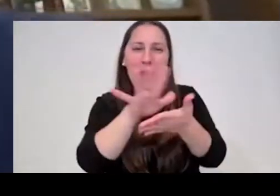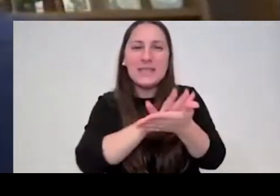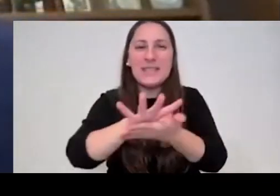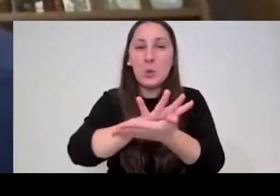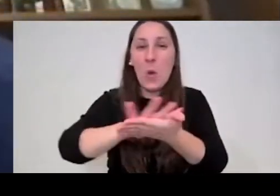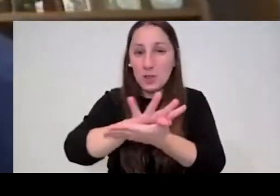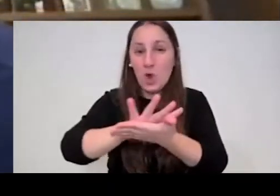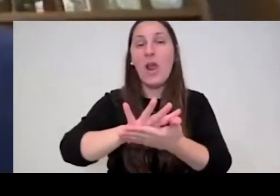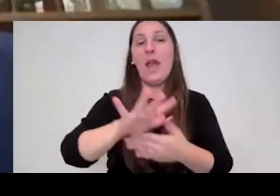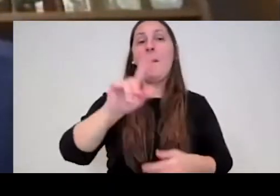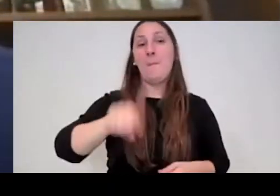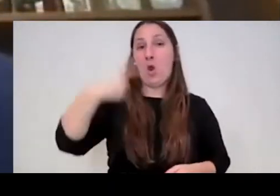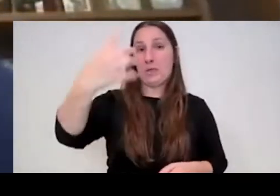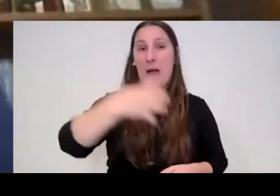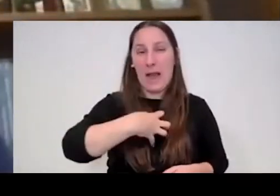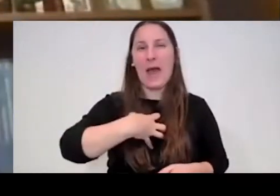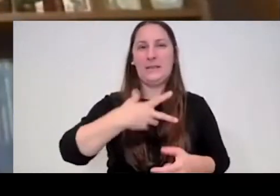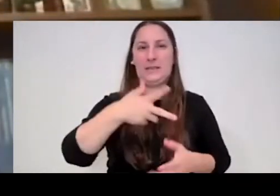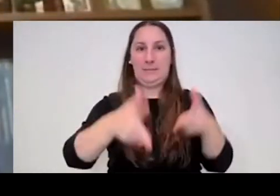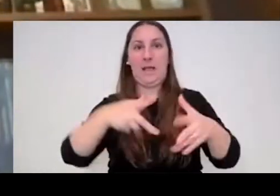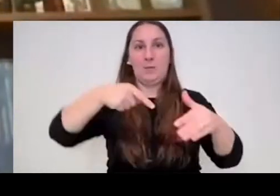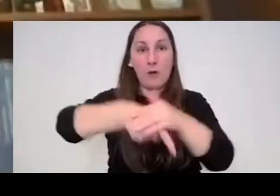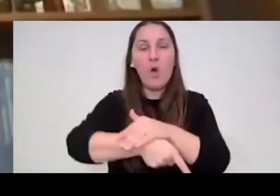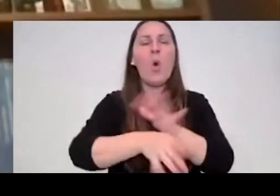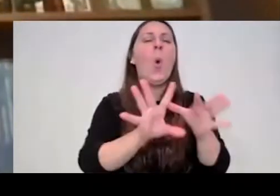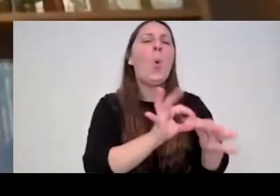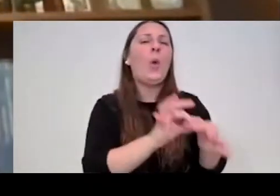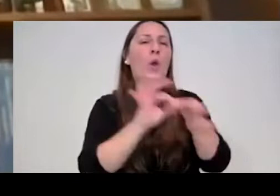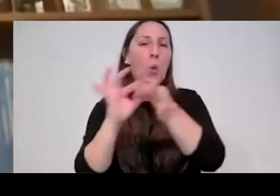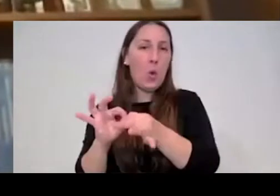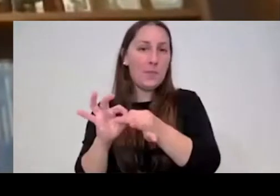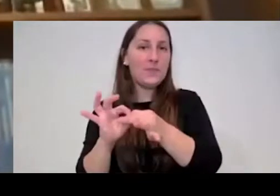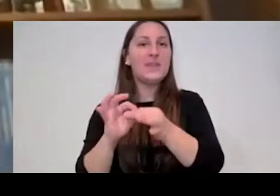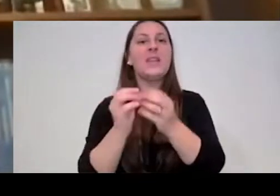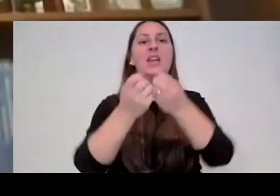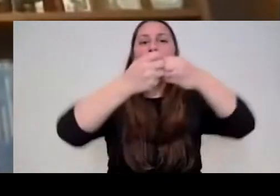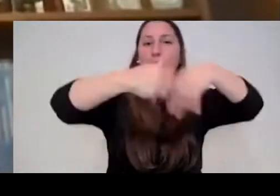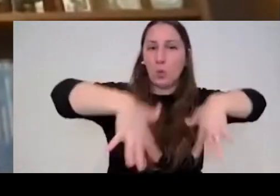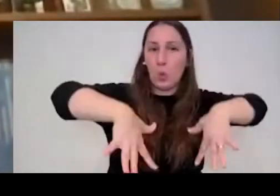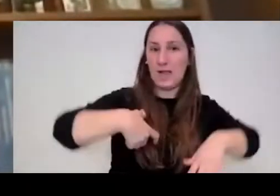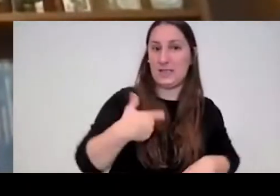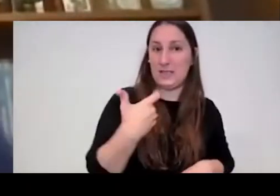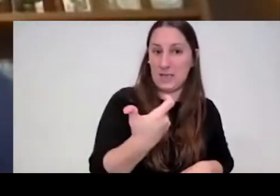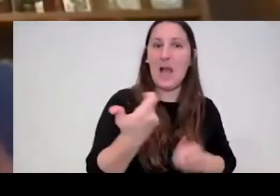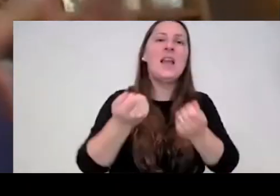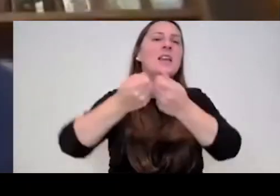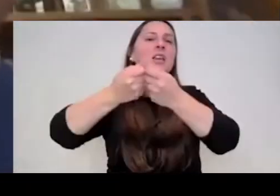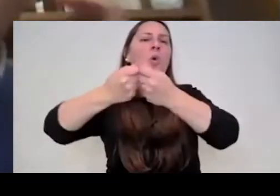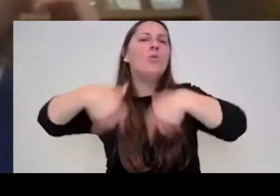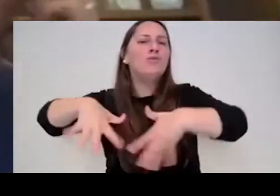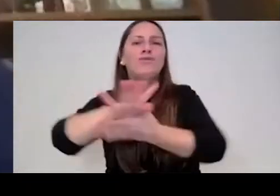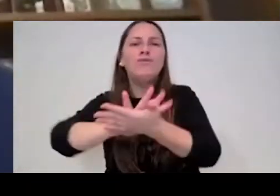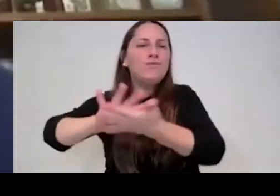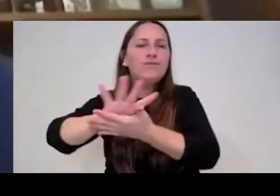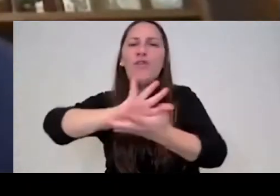clases profundizarlo más todavía, la vinculación entre la estructura sindical y la estructura negocial, o sea, la